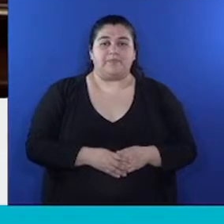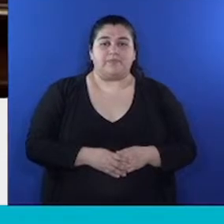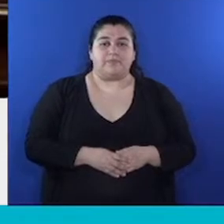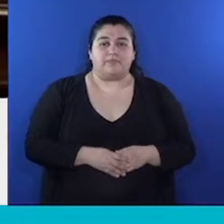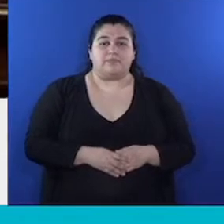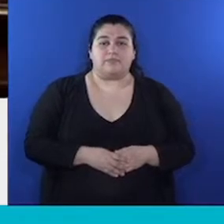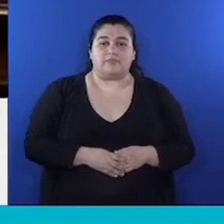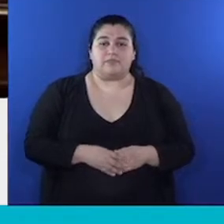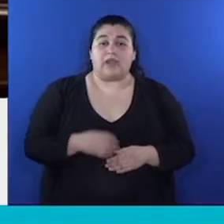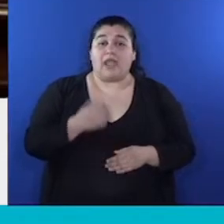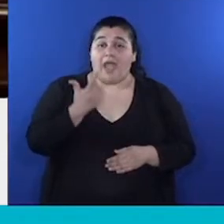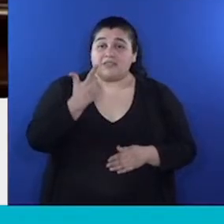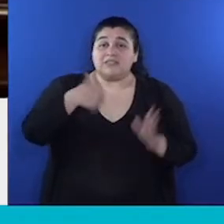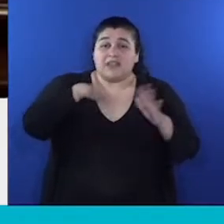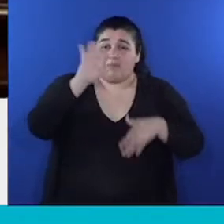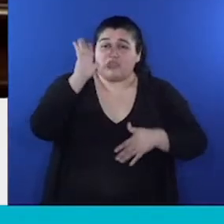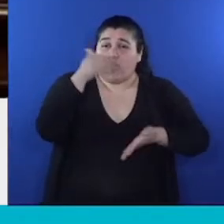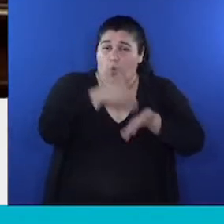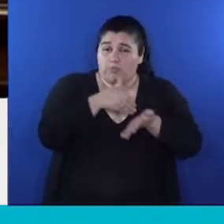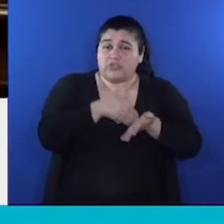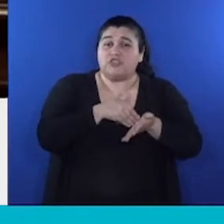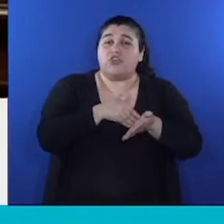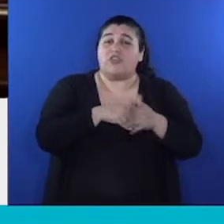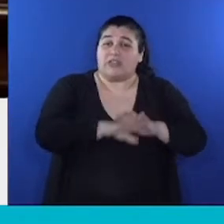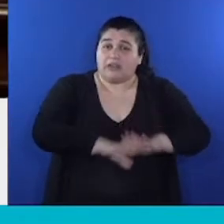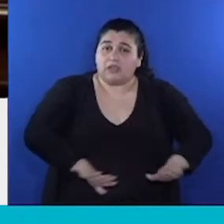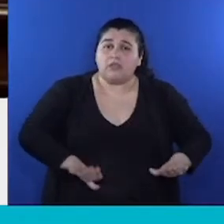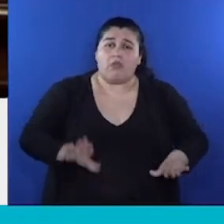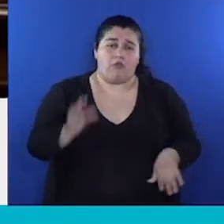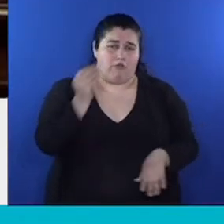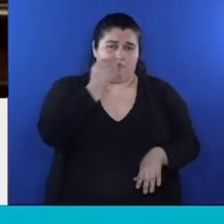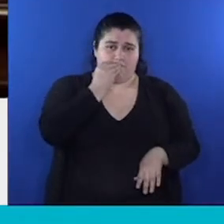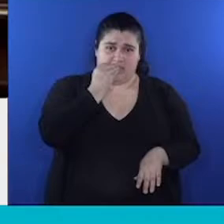1 millón de pibes que se van a la cama sin comer también es violencia.